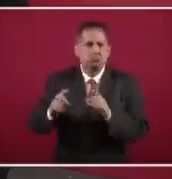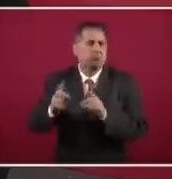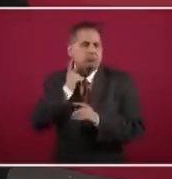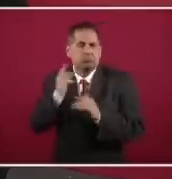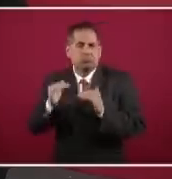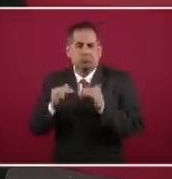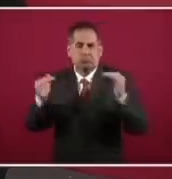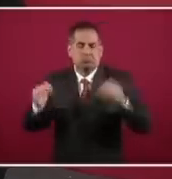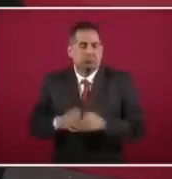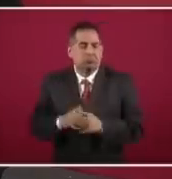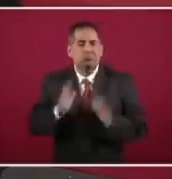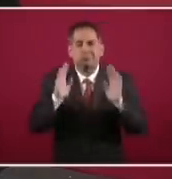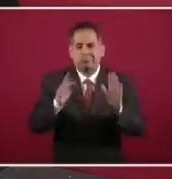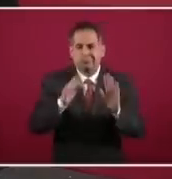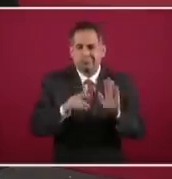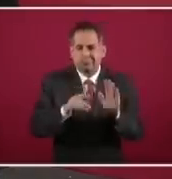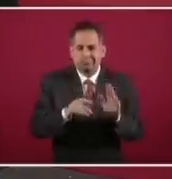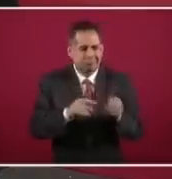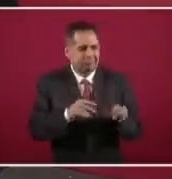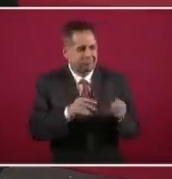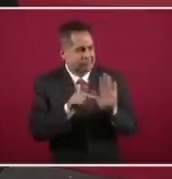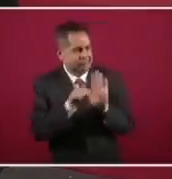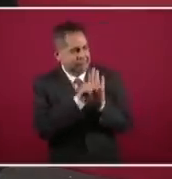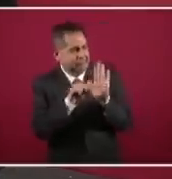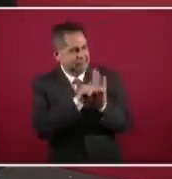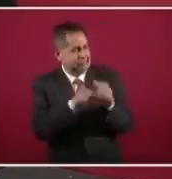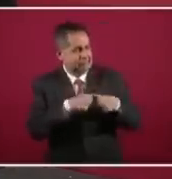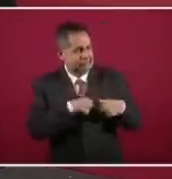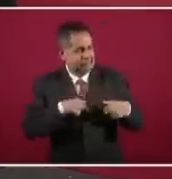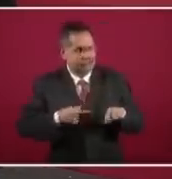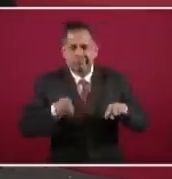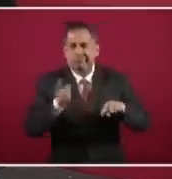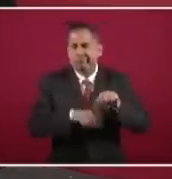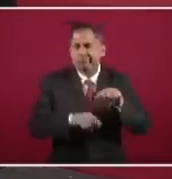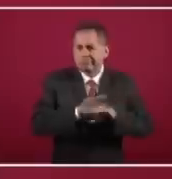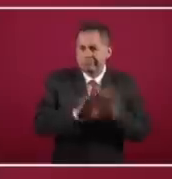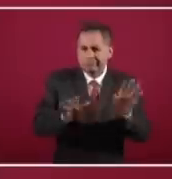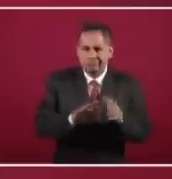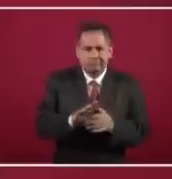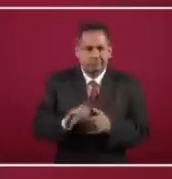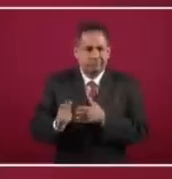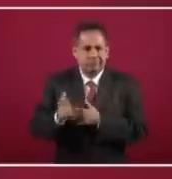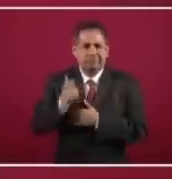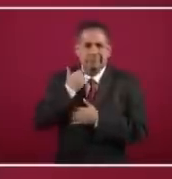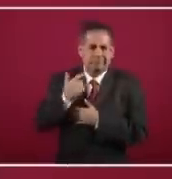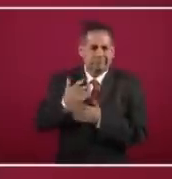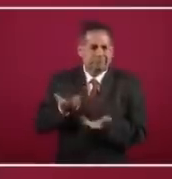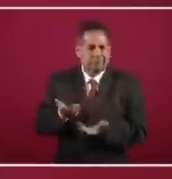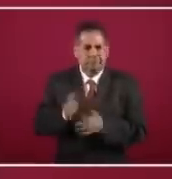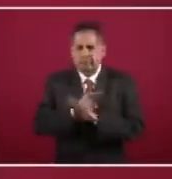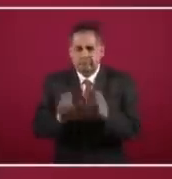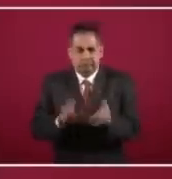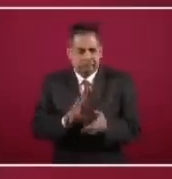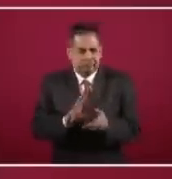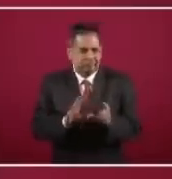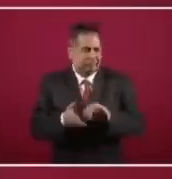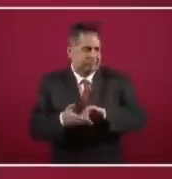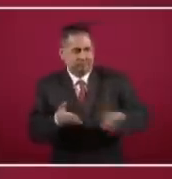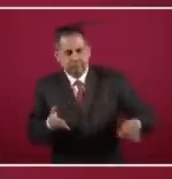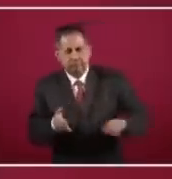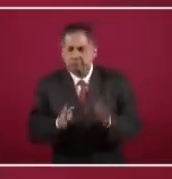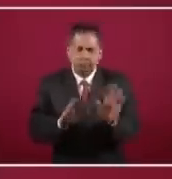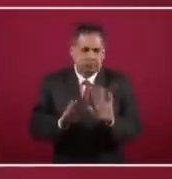Esta estigmatización de roles creo que es de exclusión y no